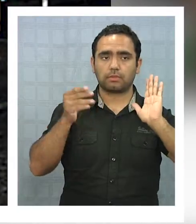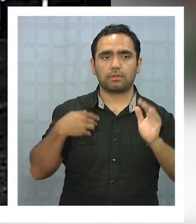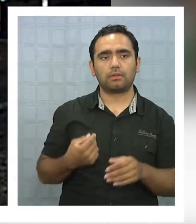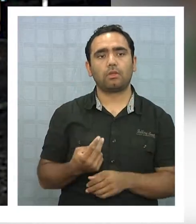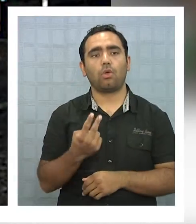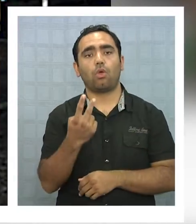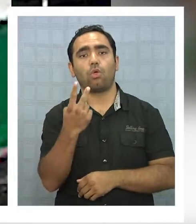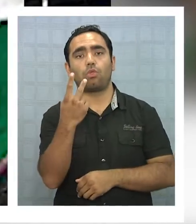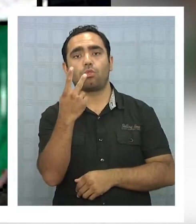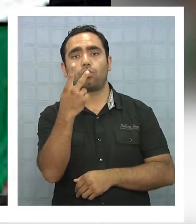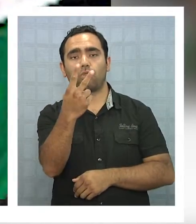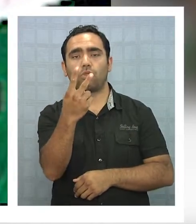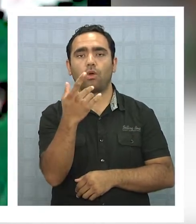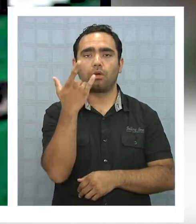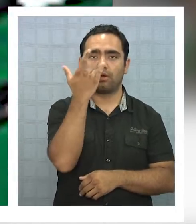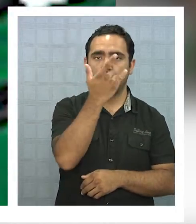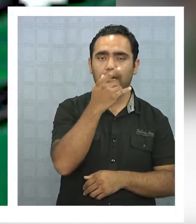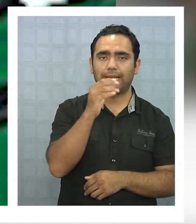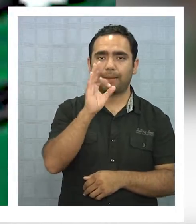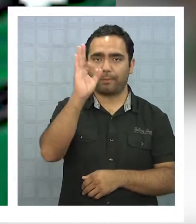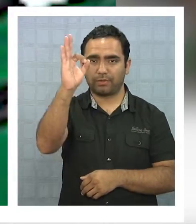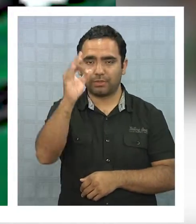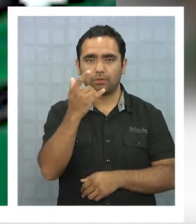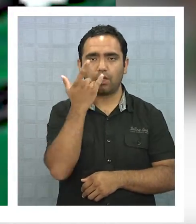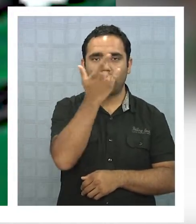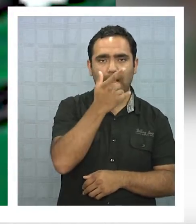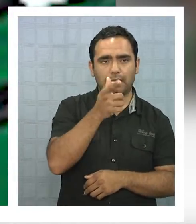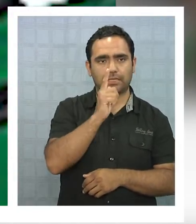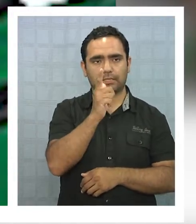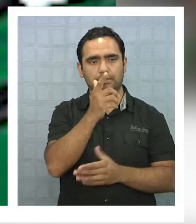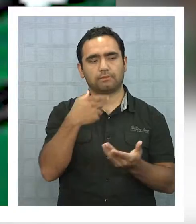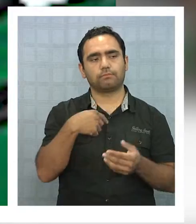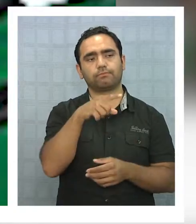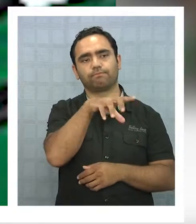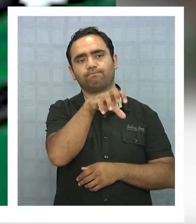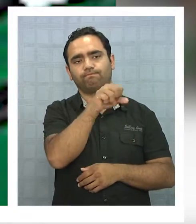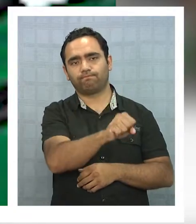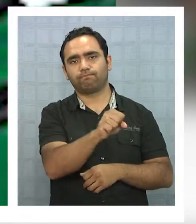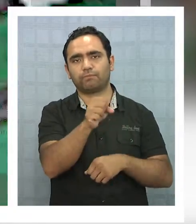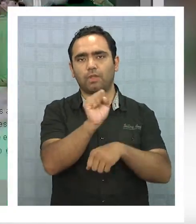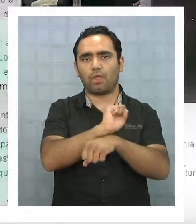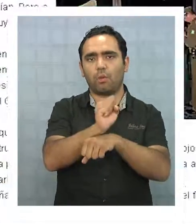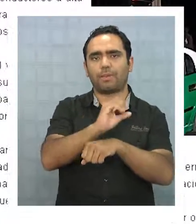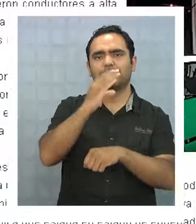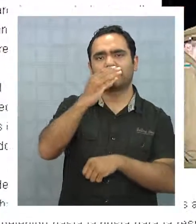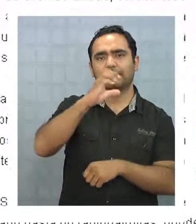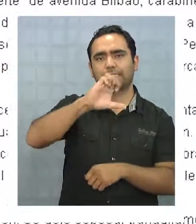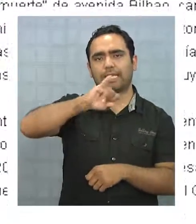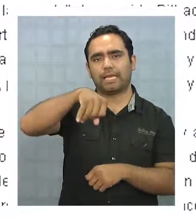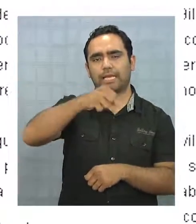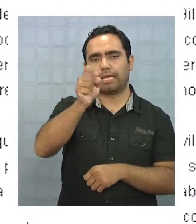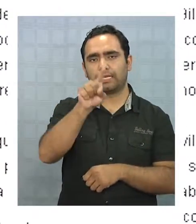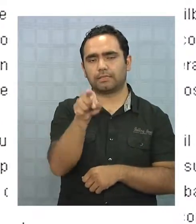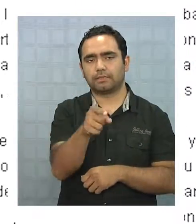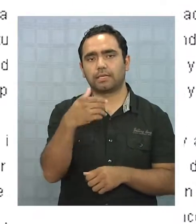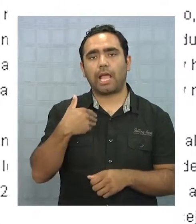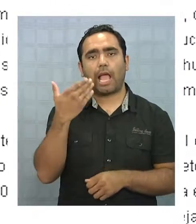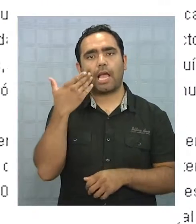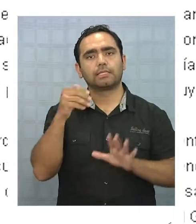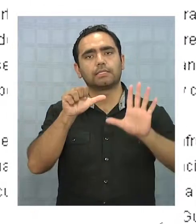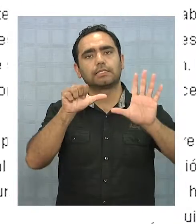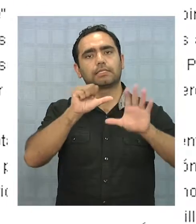2 gramos de alcohol en la sangre confirmaban el manejo en estado de ebriedad de Cejas, quien a casi 6 años de